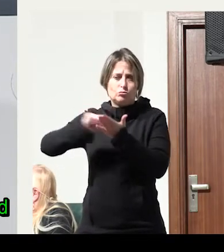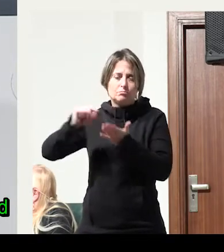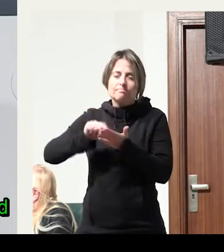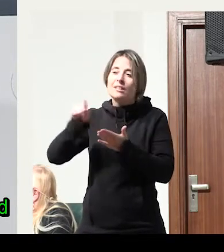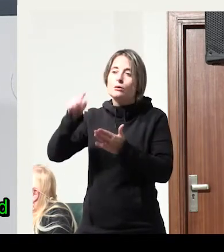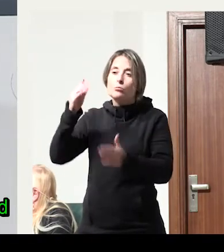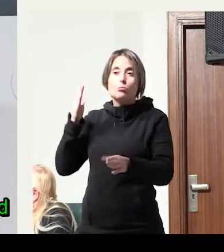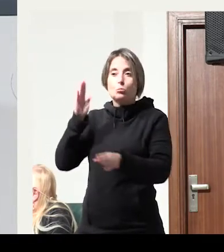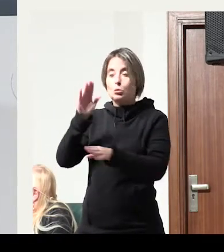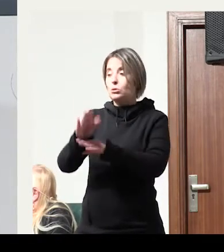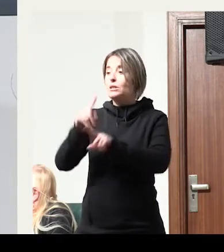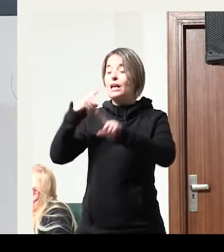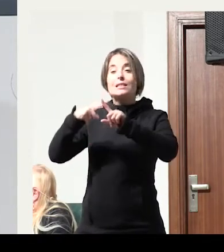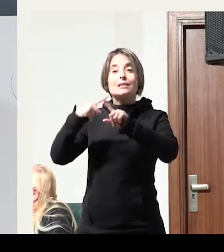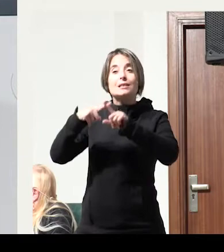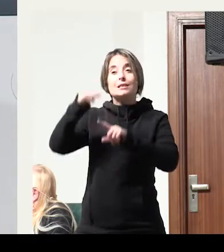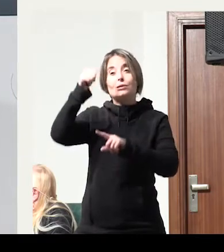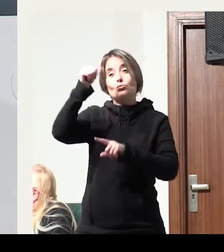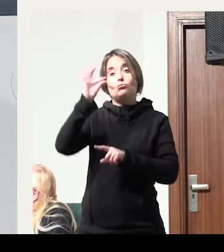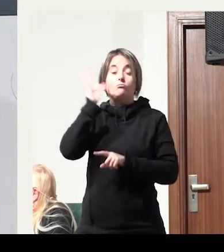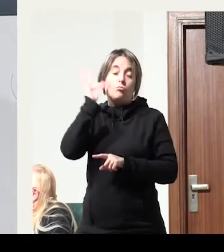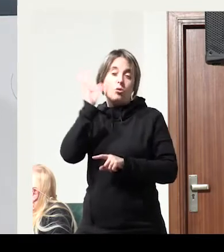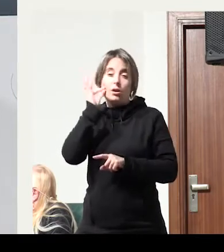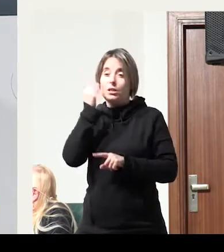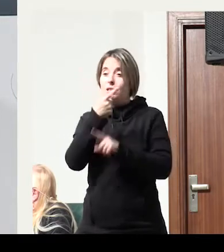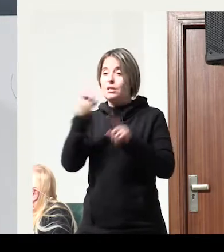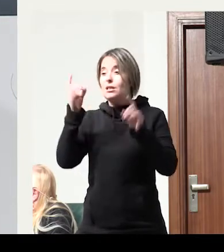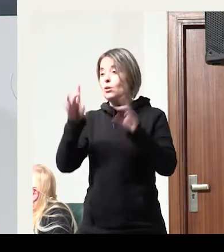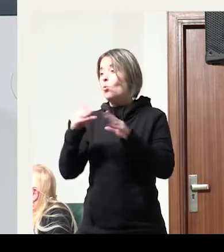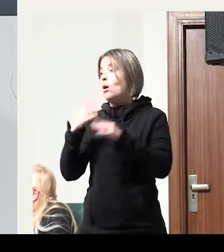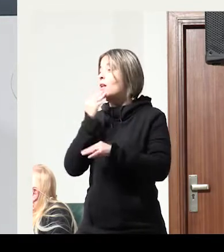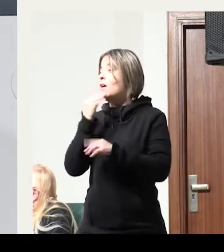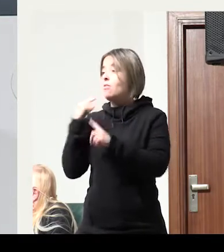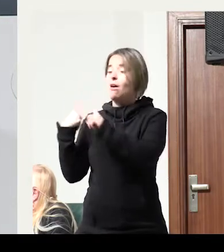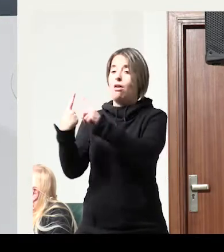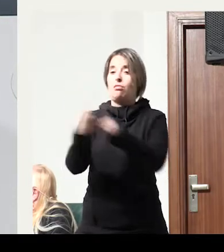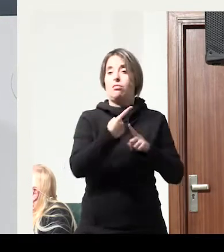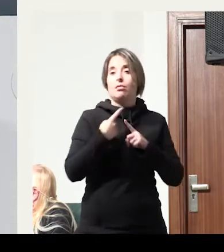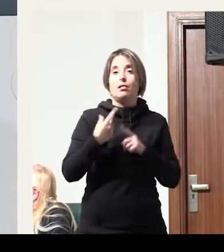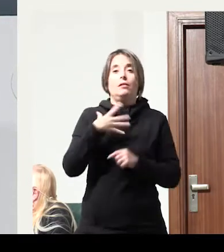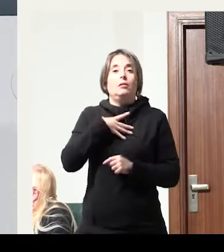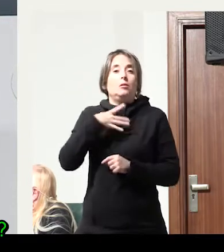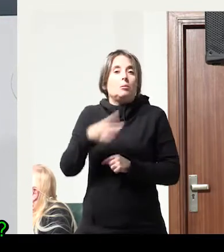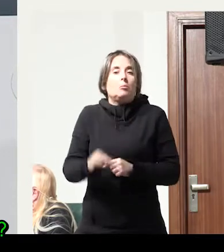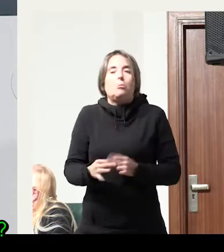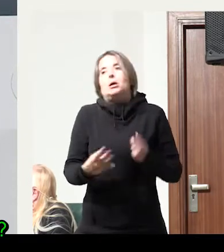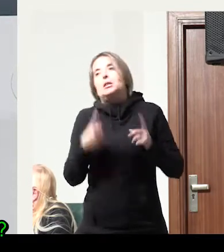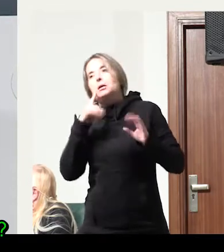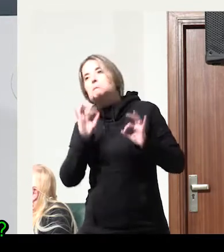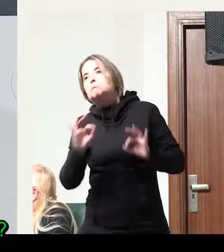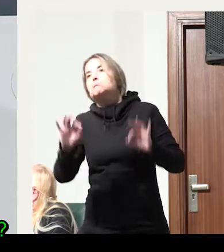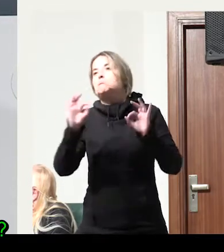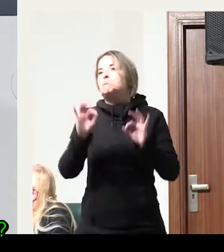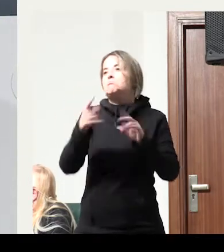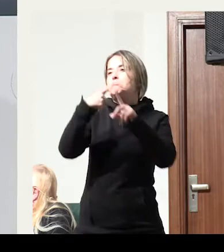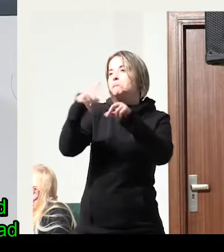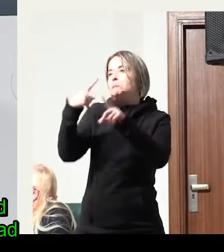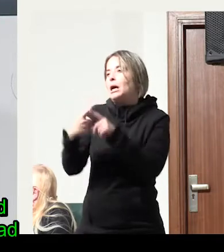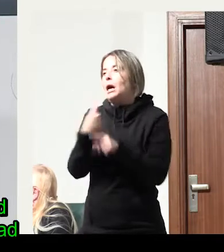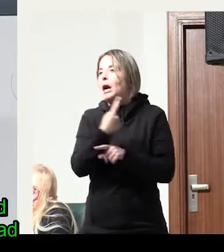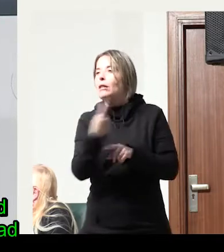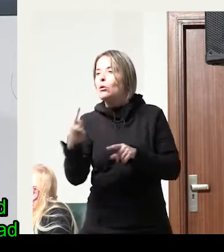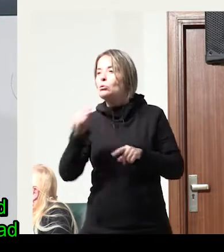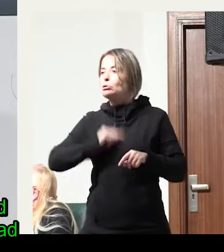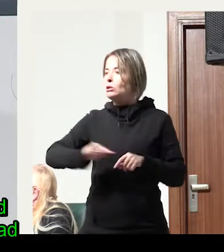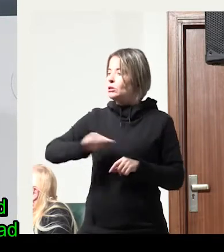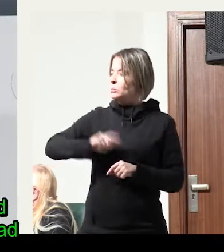la sexualidad de las mujeres mayores es igual que la sexualidad a cualquier edad, aunque puede haber algunas especificidades en la manera de vivirlo, ¿no? Que hay